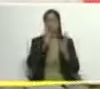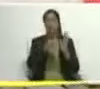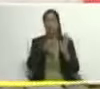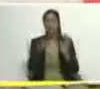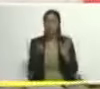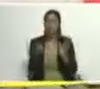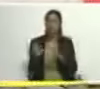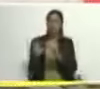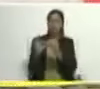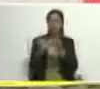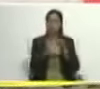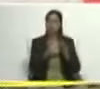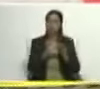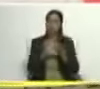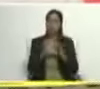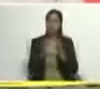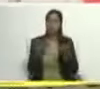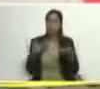unionista, motivante.